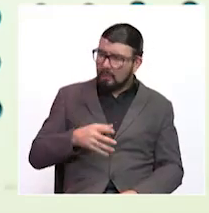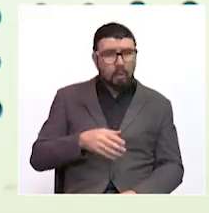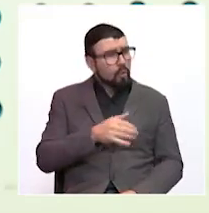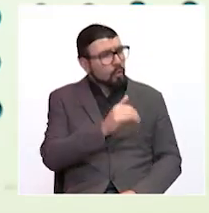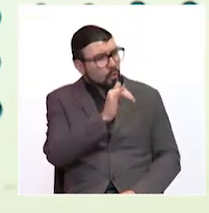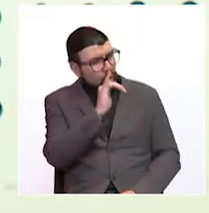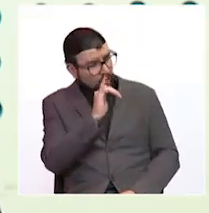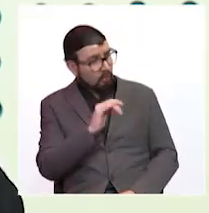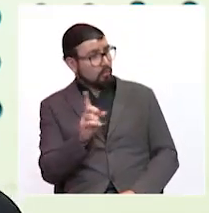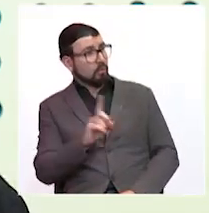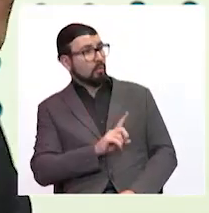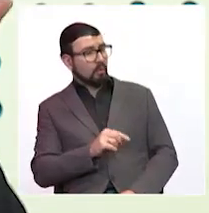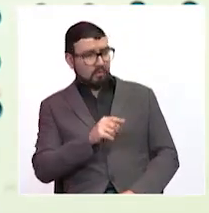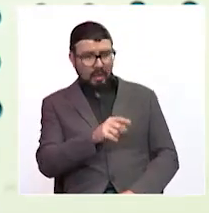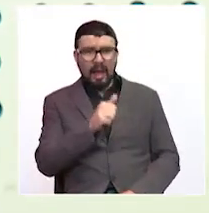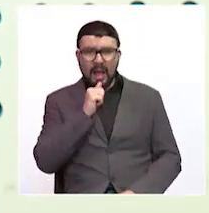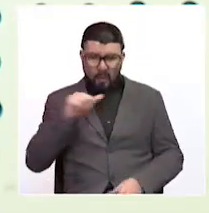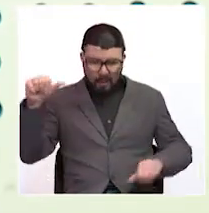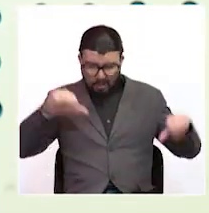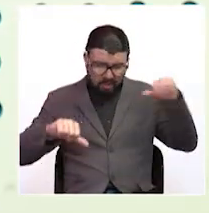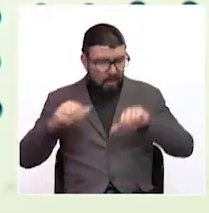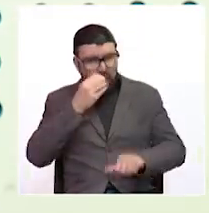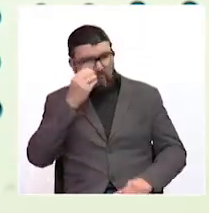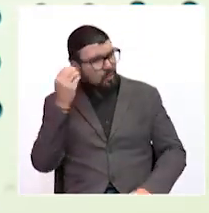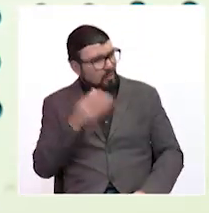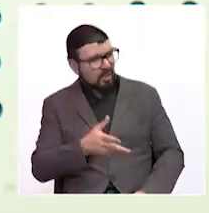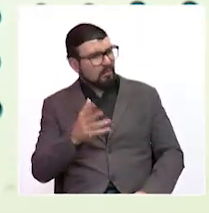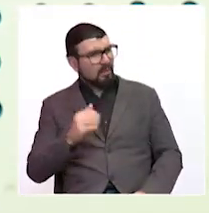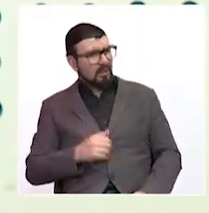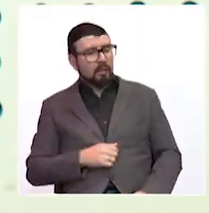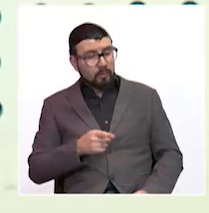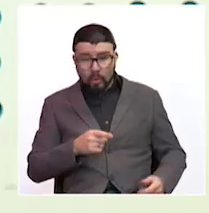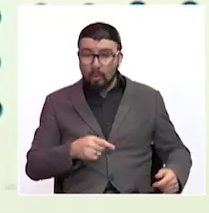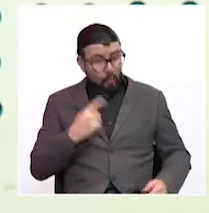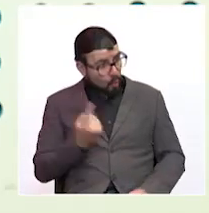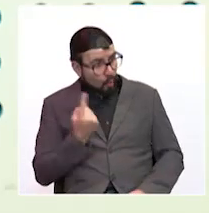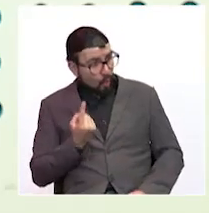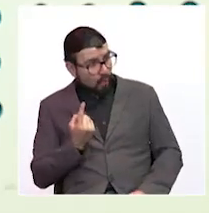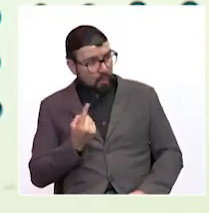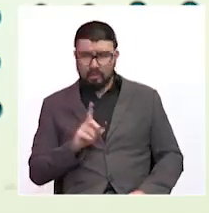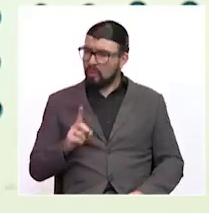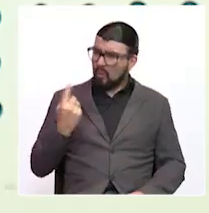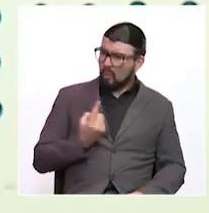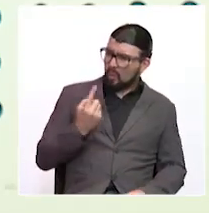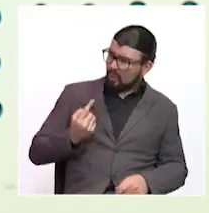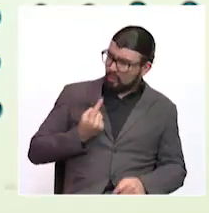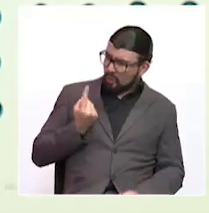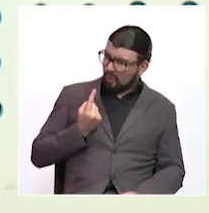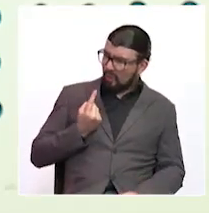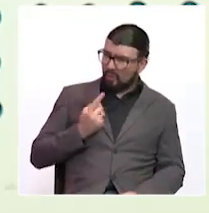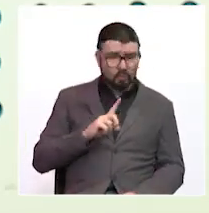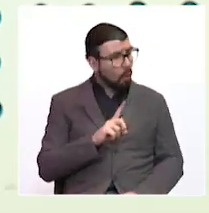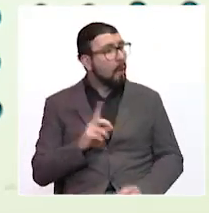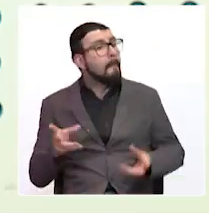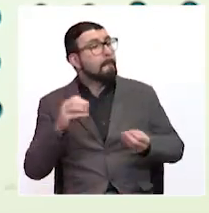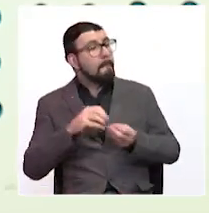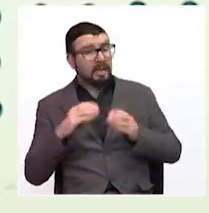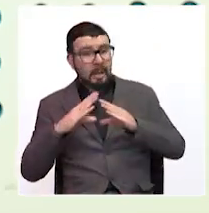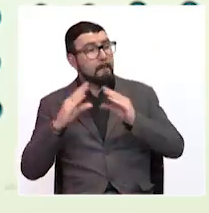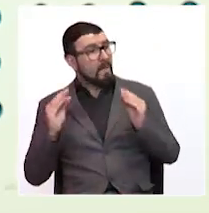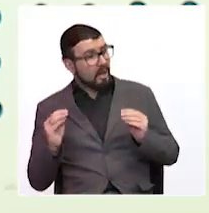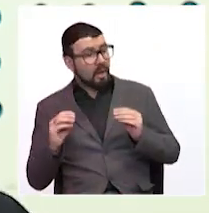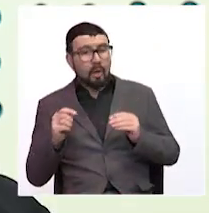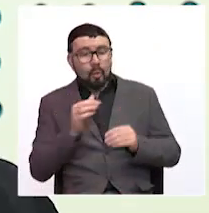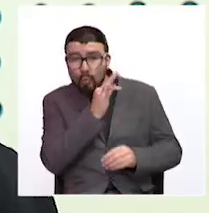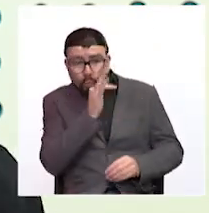como eso es agua con anilina eso no sirve para nada tómese un jugo pero que un jugo solo no lo acompaña con una empanada con un